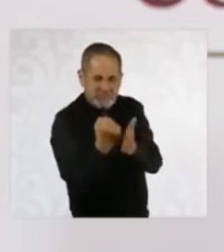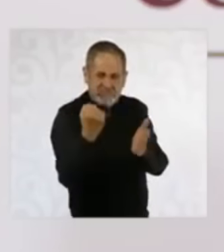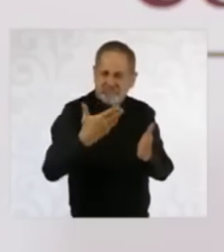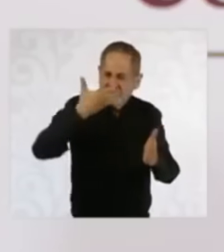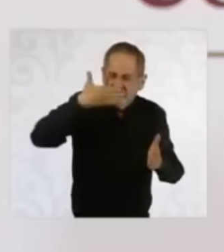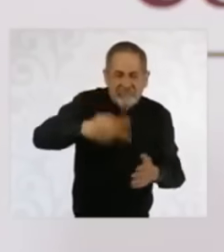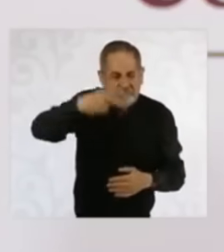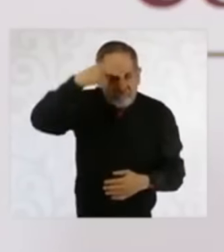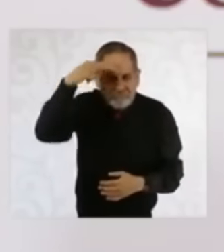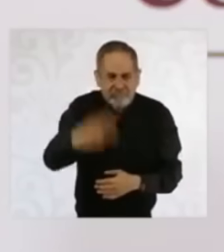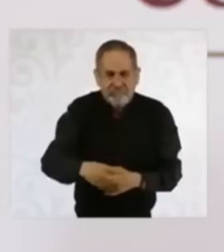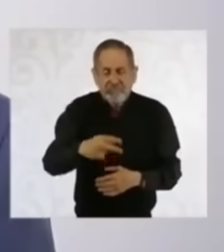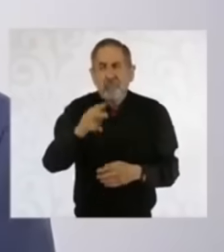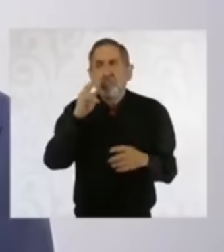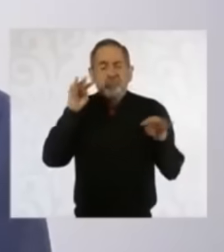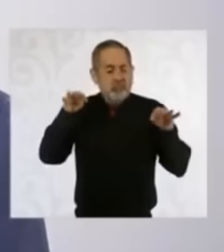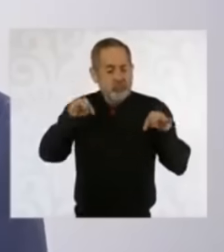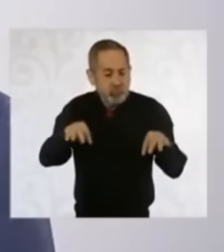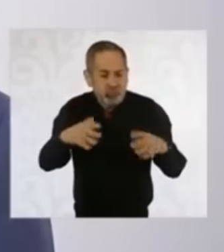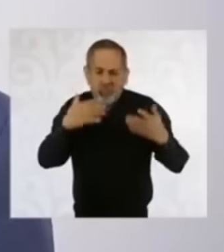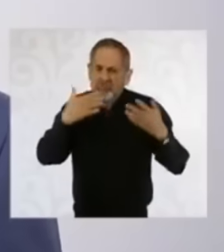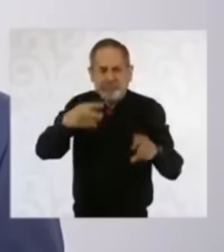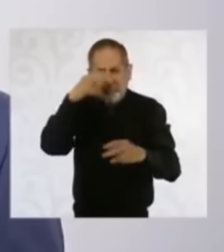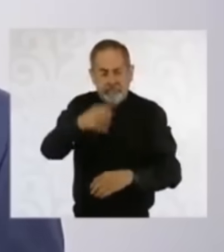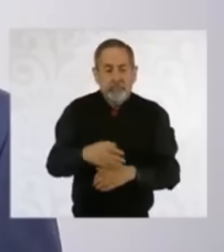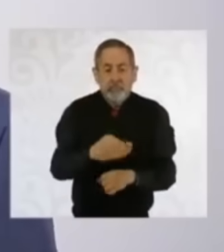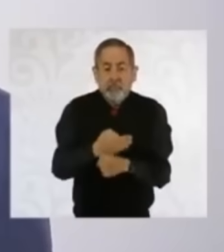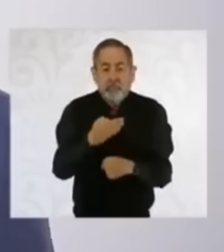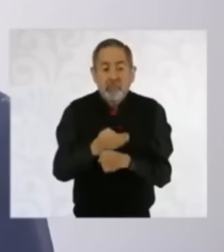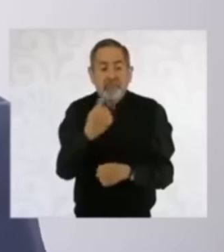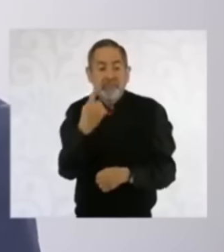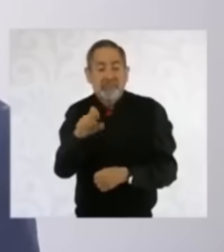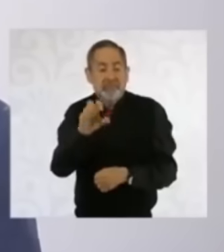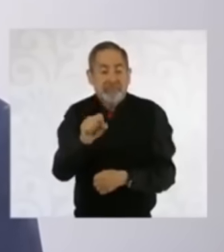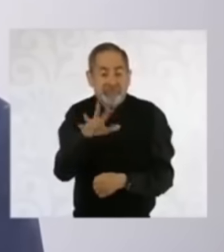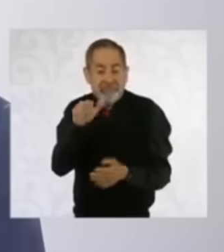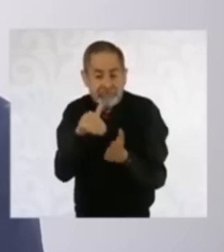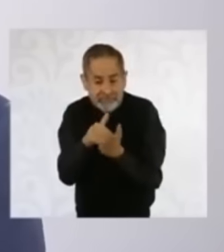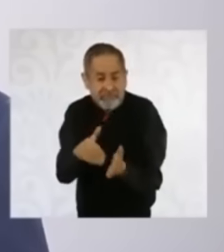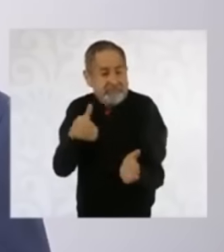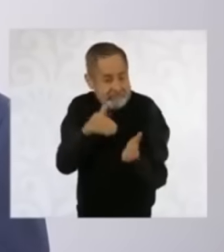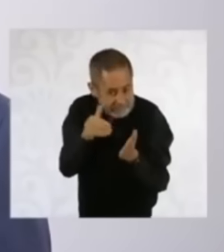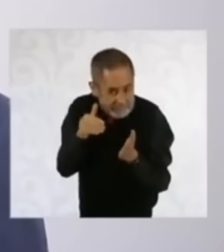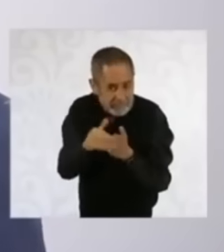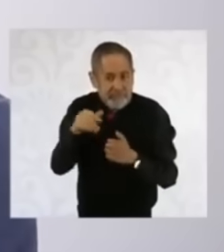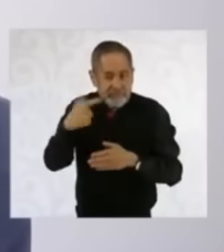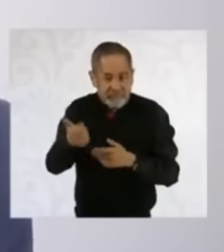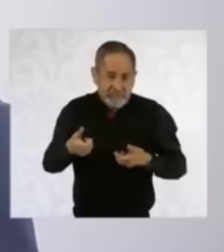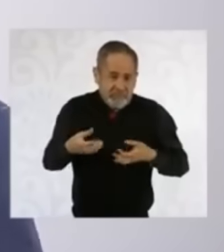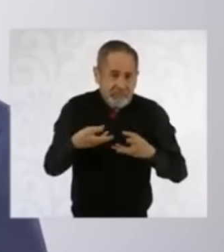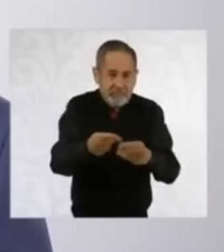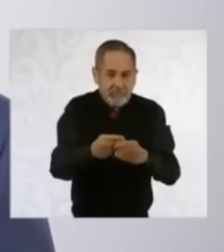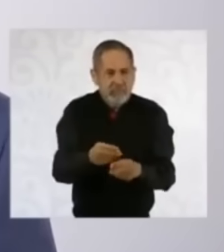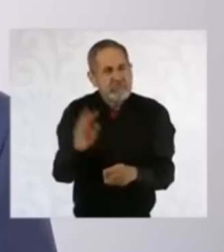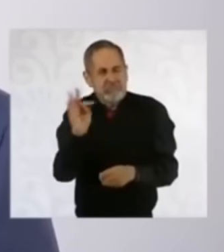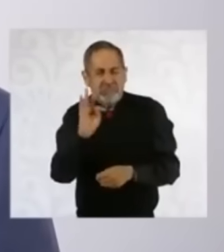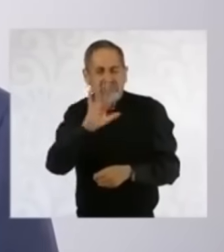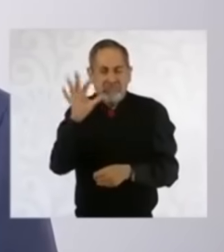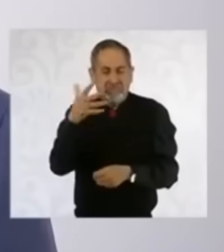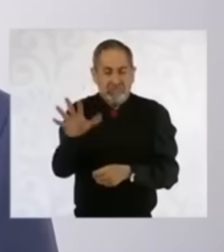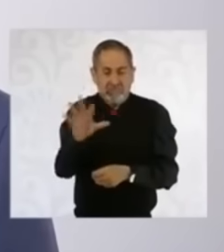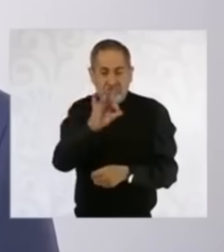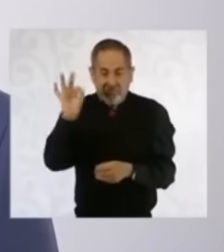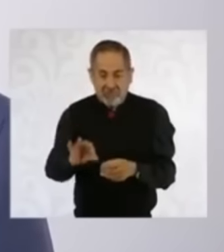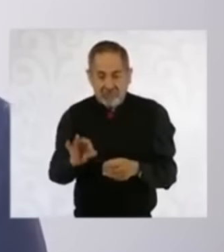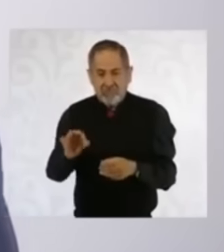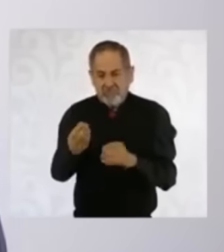tiendita un taller una fonda o cualquier tipo de negocio No lo piensen más y unanse a este movimiento quiero recordarles a algo super